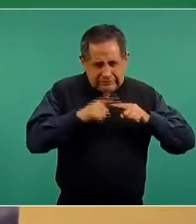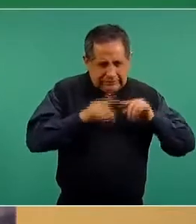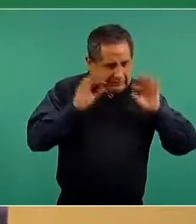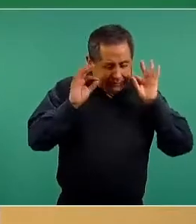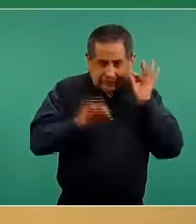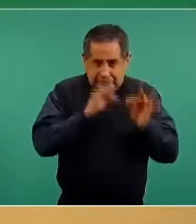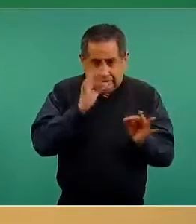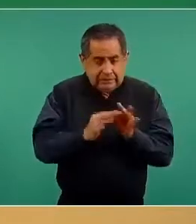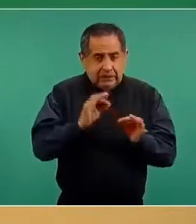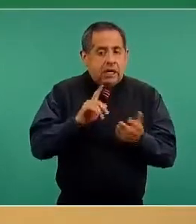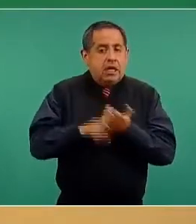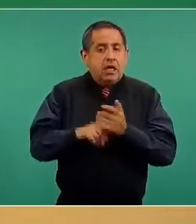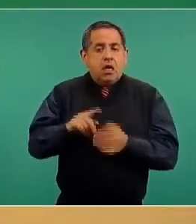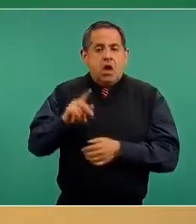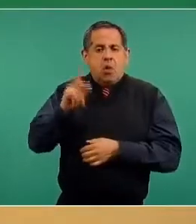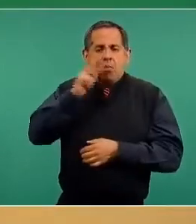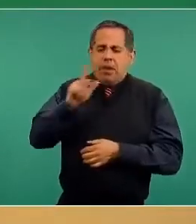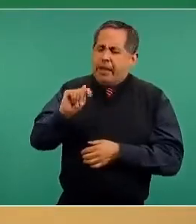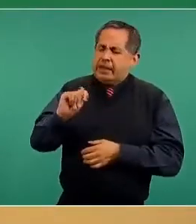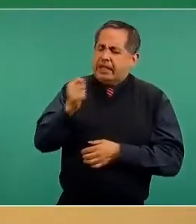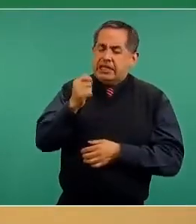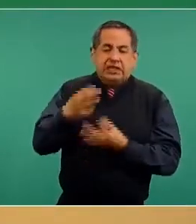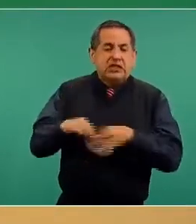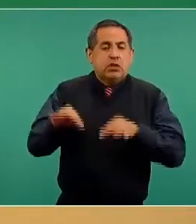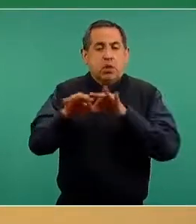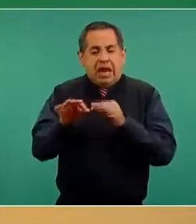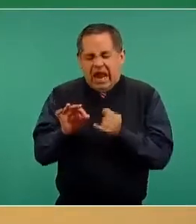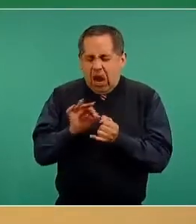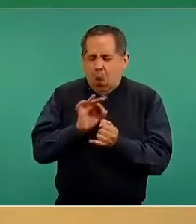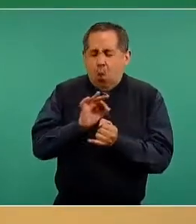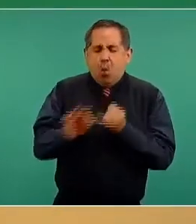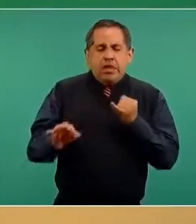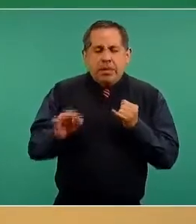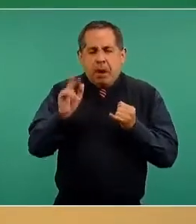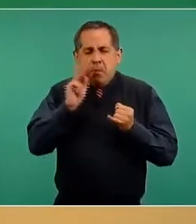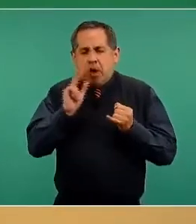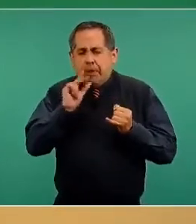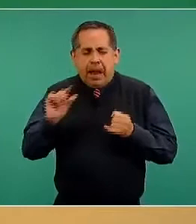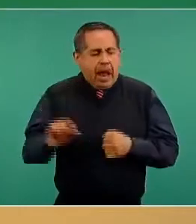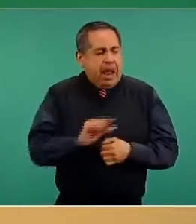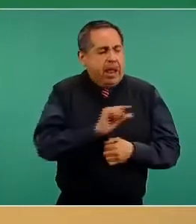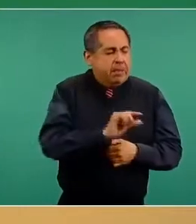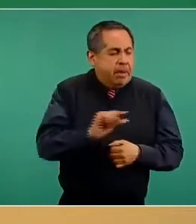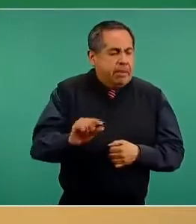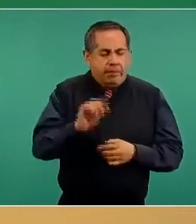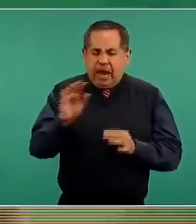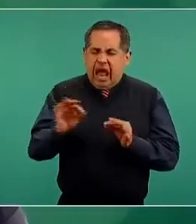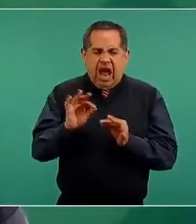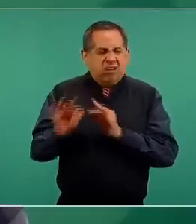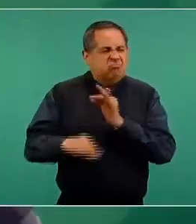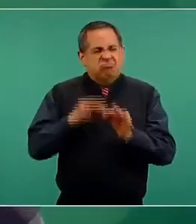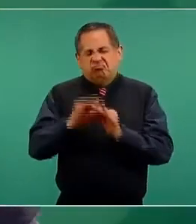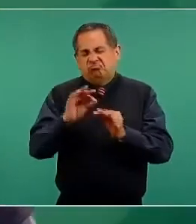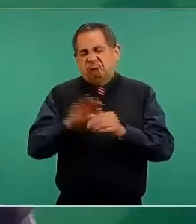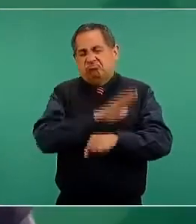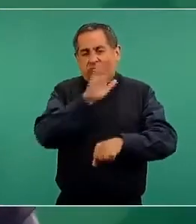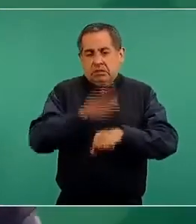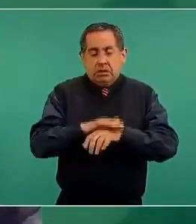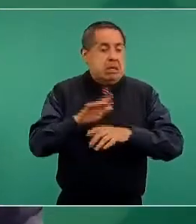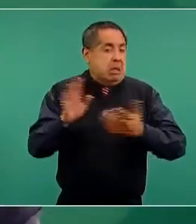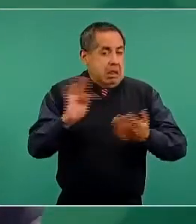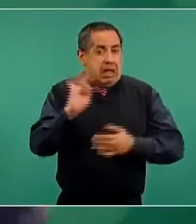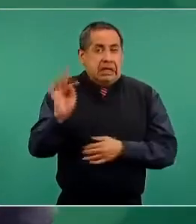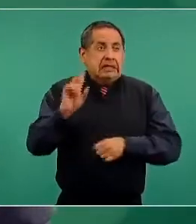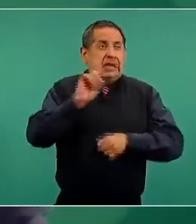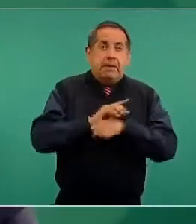finales. Las pruebas técnicas son importantísimas porque son el último elemento de los altos estándares de calidad. Entonces es posible que el